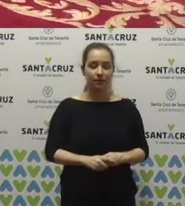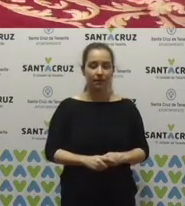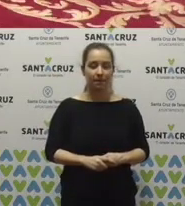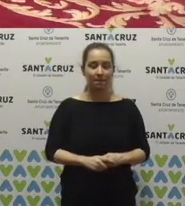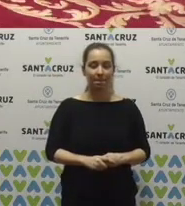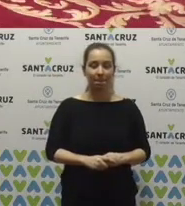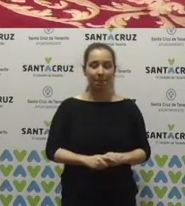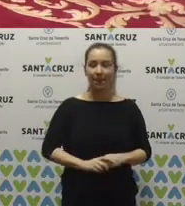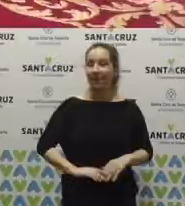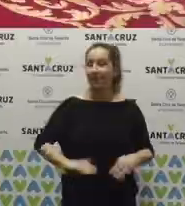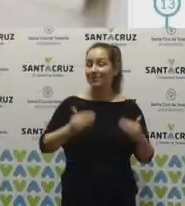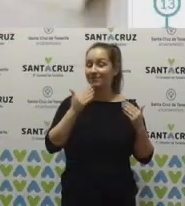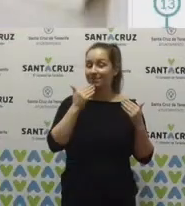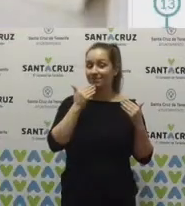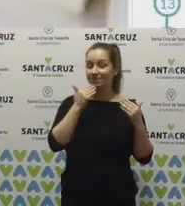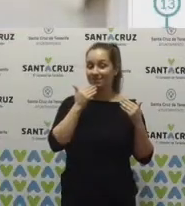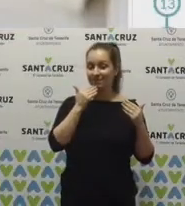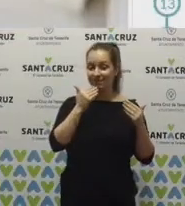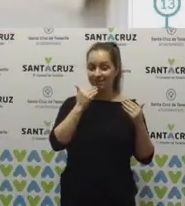alcaldesa